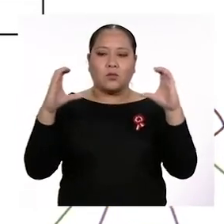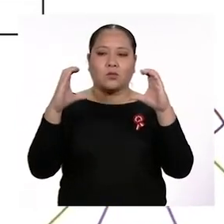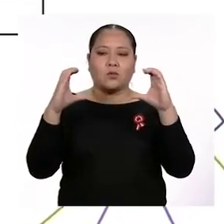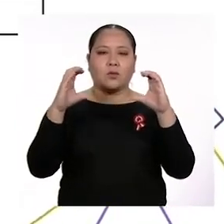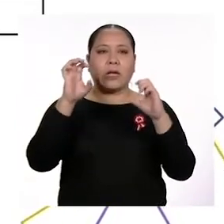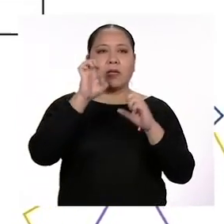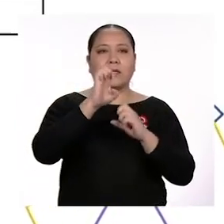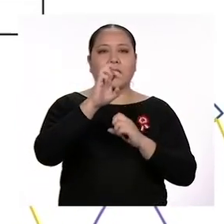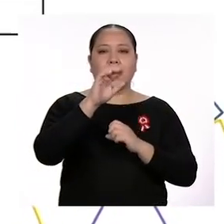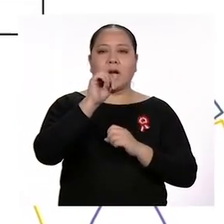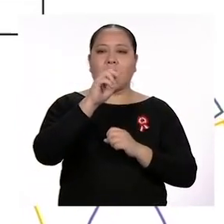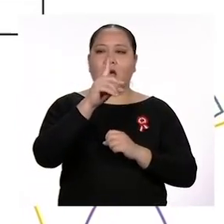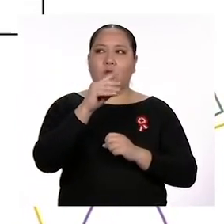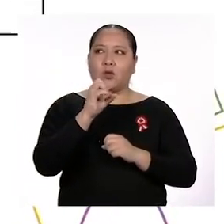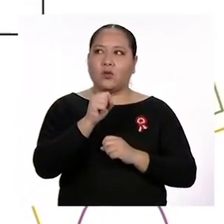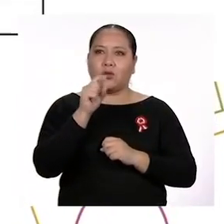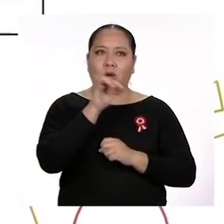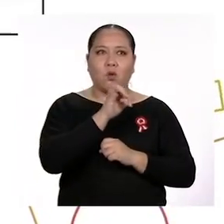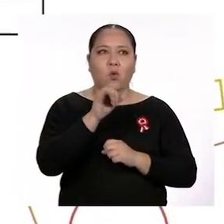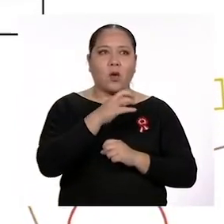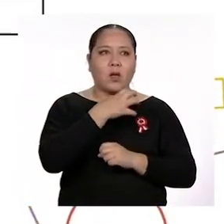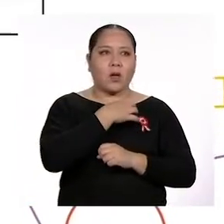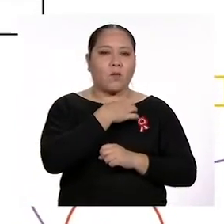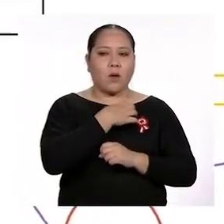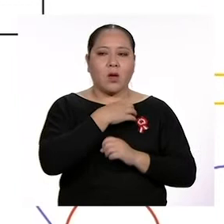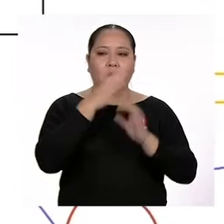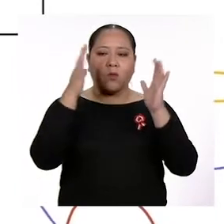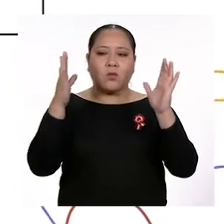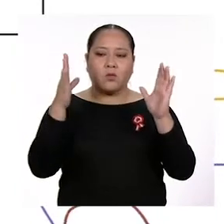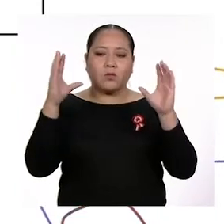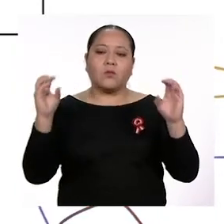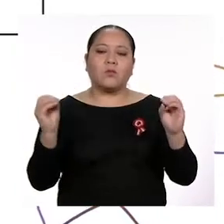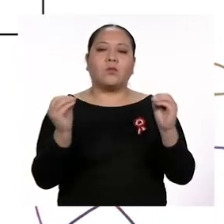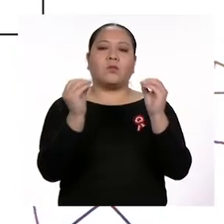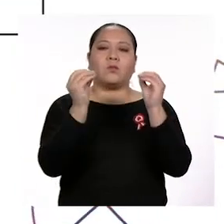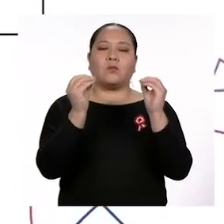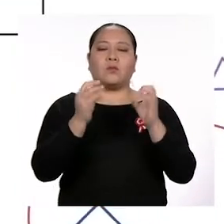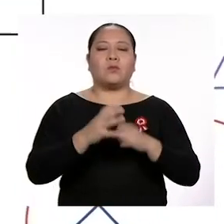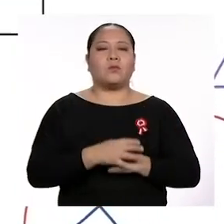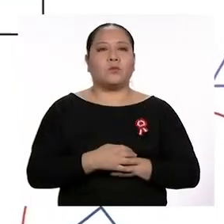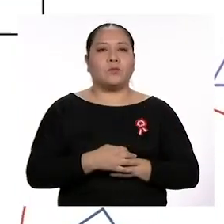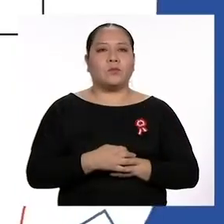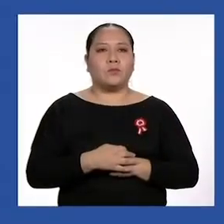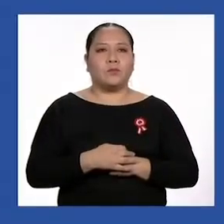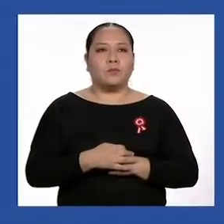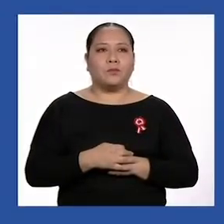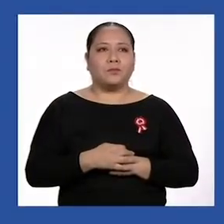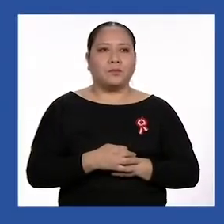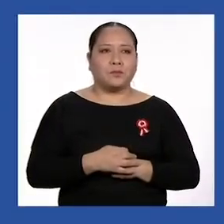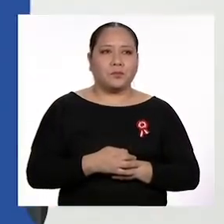cerrados, porque, al igual que mayo, los extremos están considerados entre los valores.